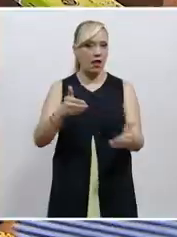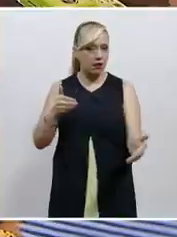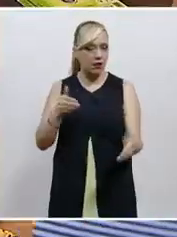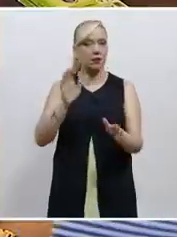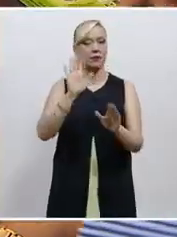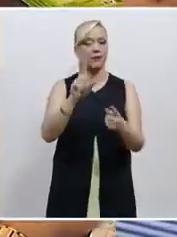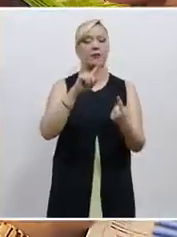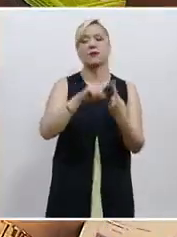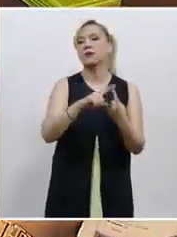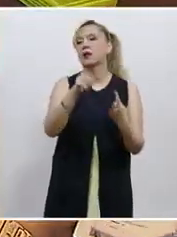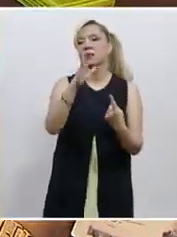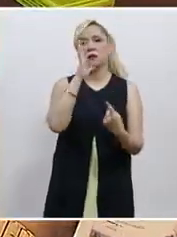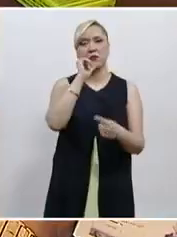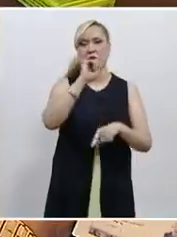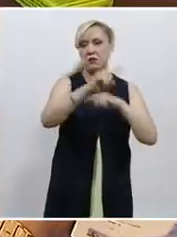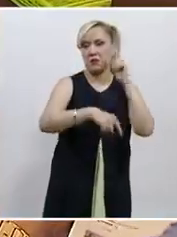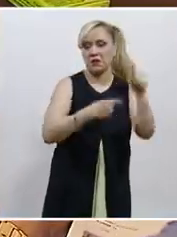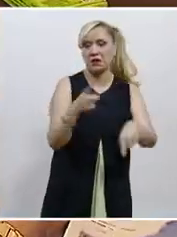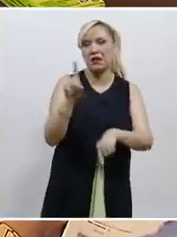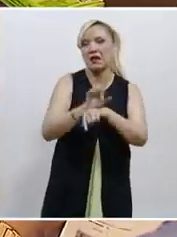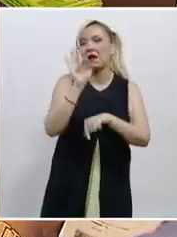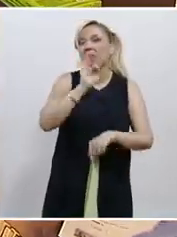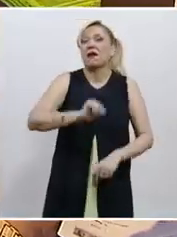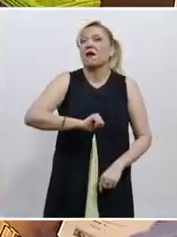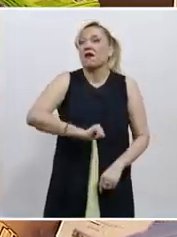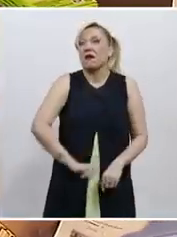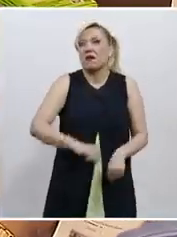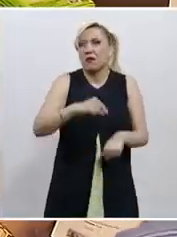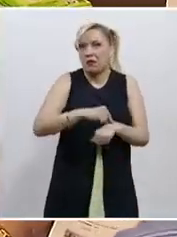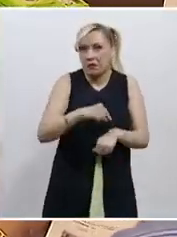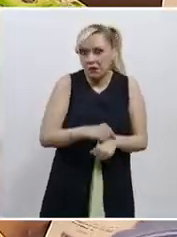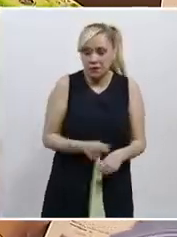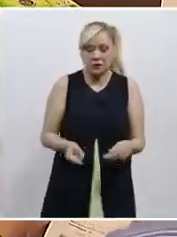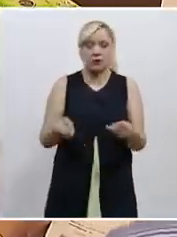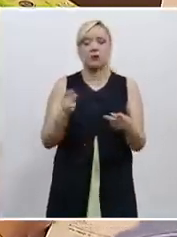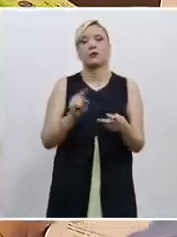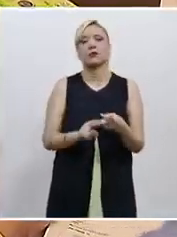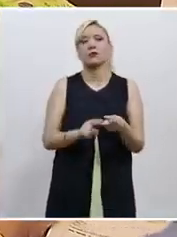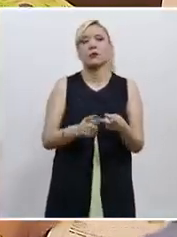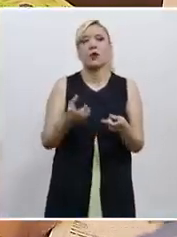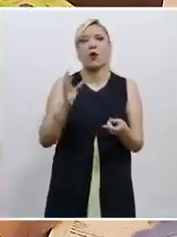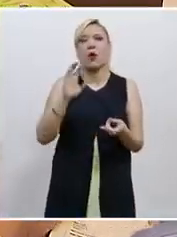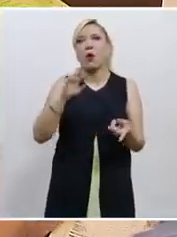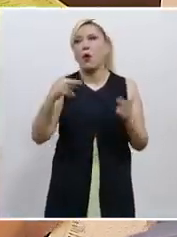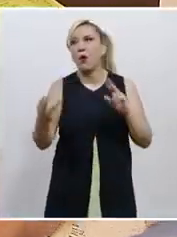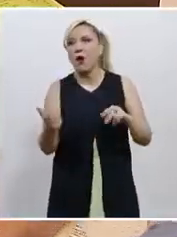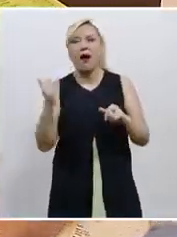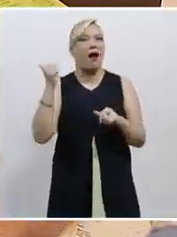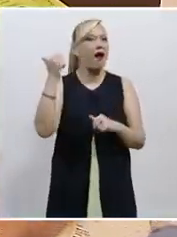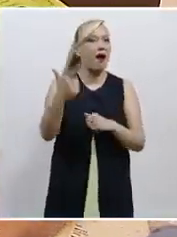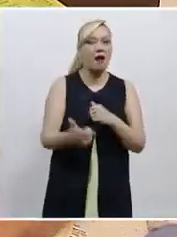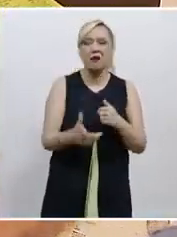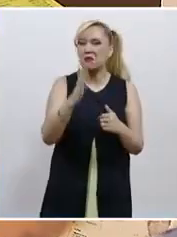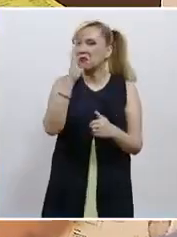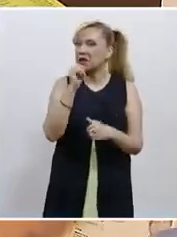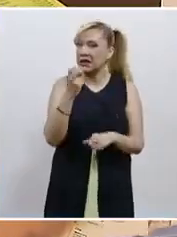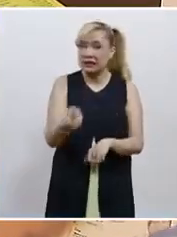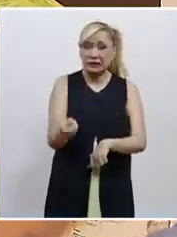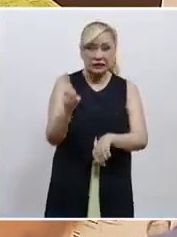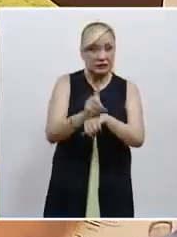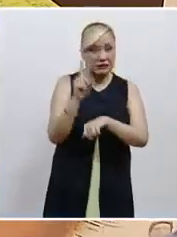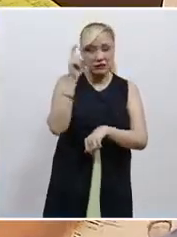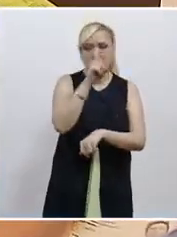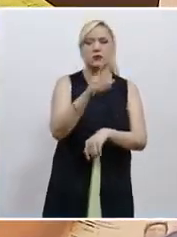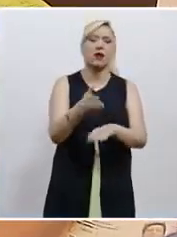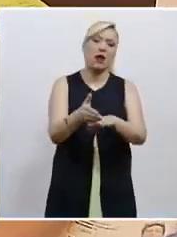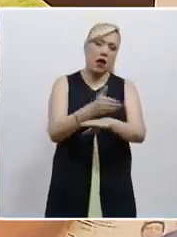estar impedida para acudir el día de la jornada electoral, situación que no se cumple. En otro asunto, la Sala Monterrey modificó la sentencia del Tribunal